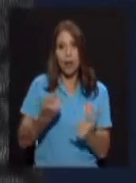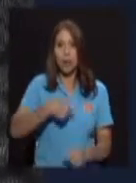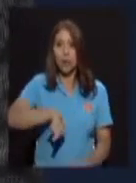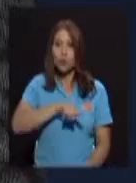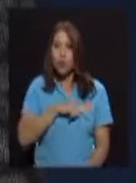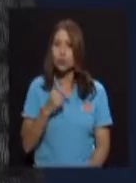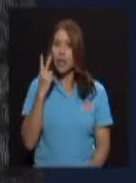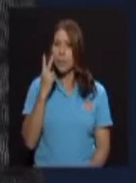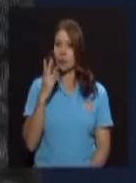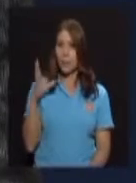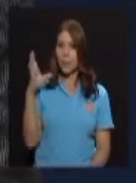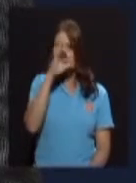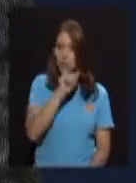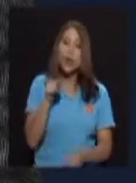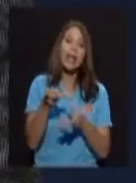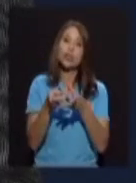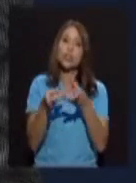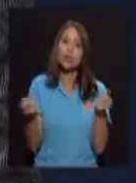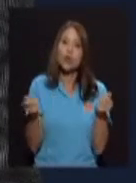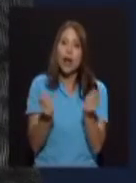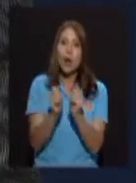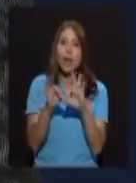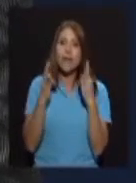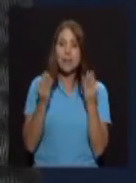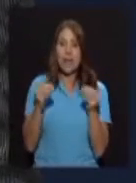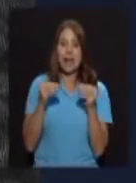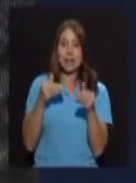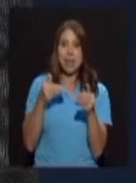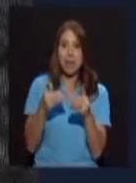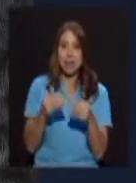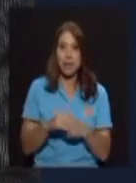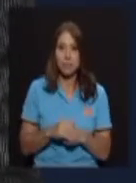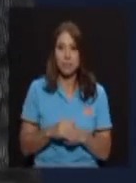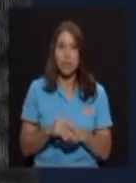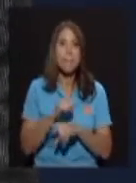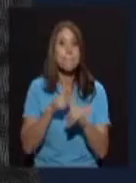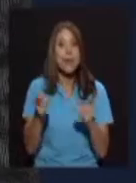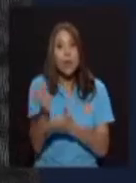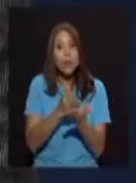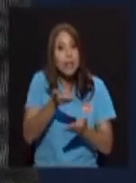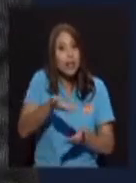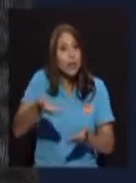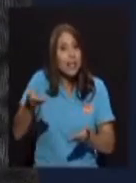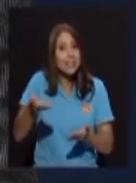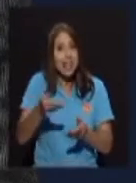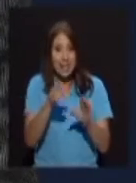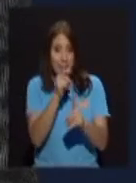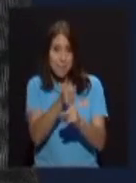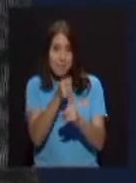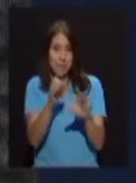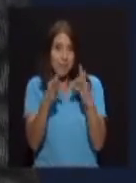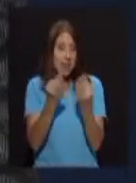visto es que eso se soluciona en la familia inmediata, ¿no? Pero hay una serie de cosas que ya no se van a poder solucionar en la